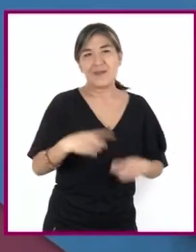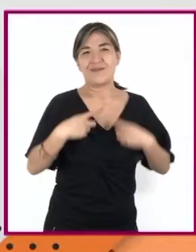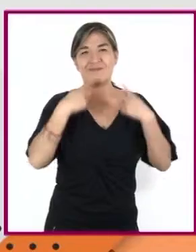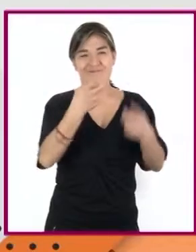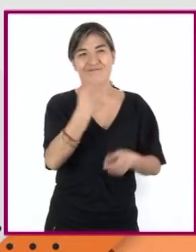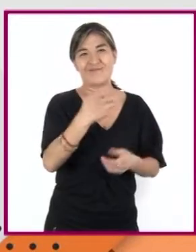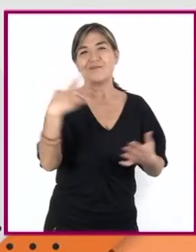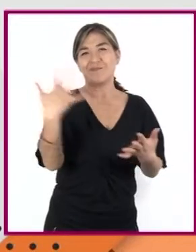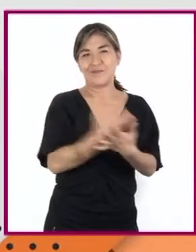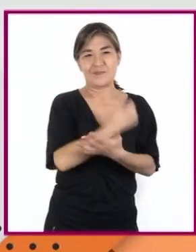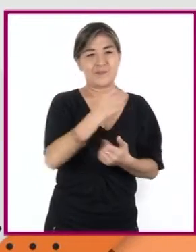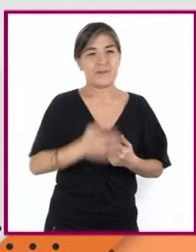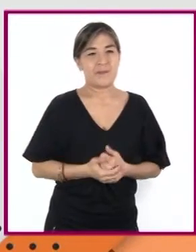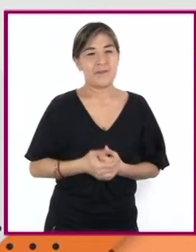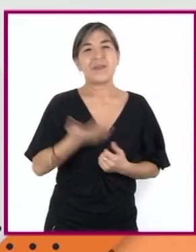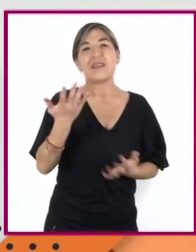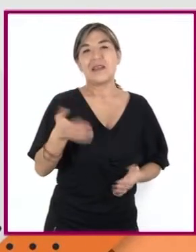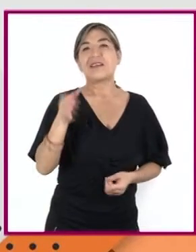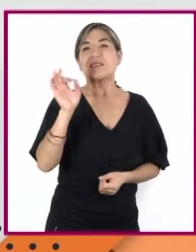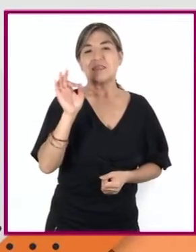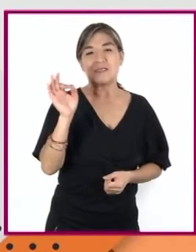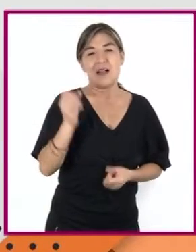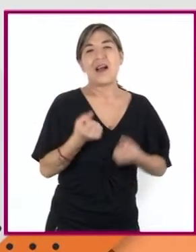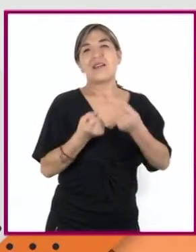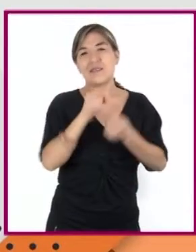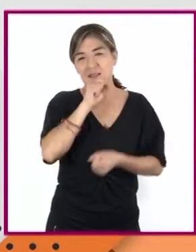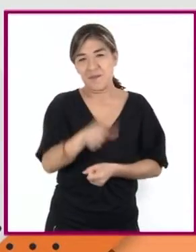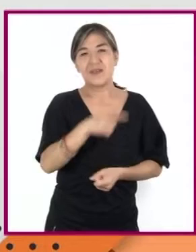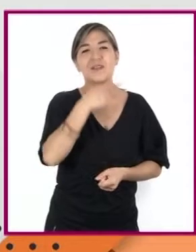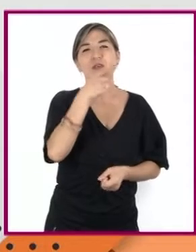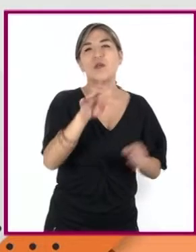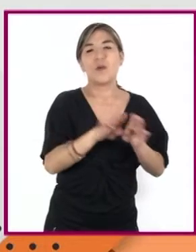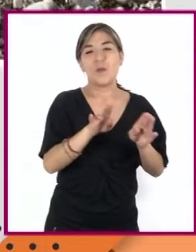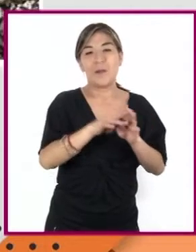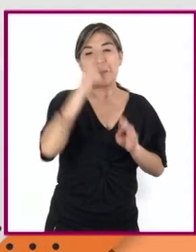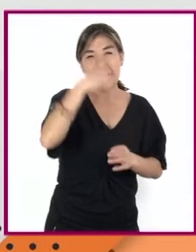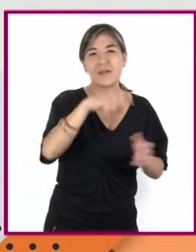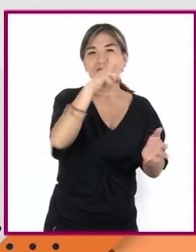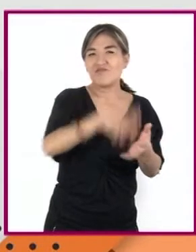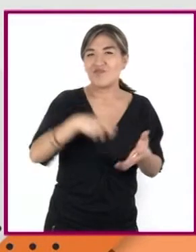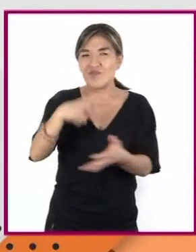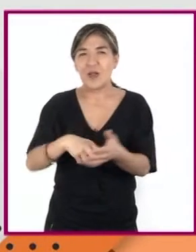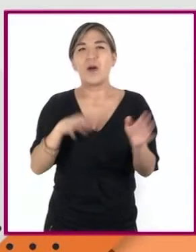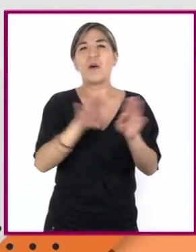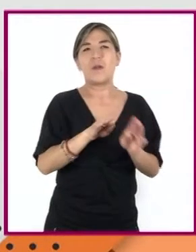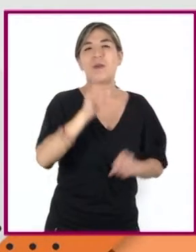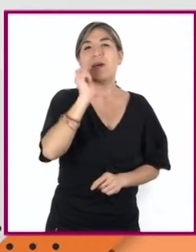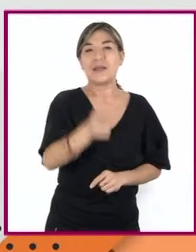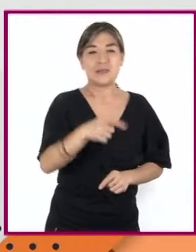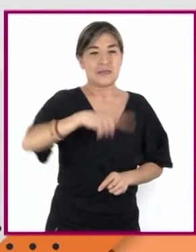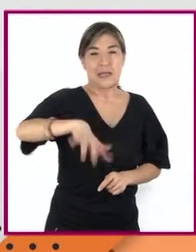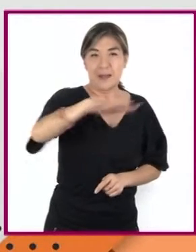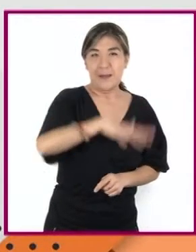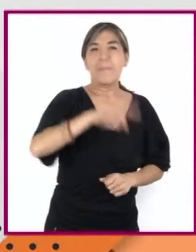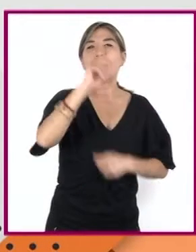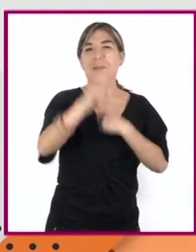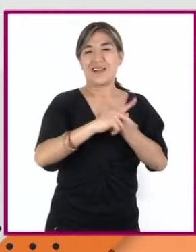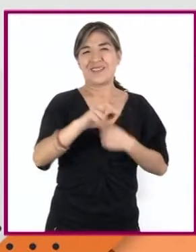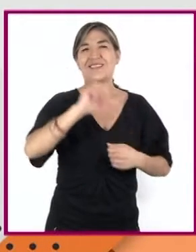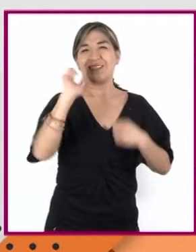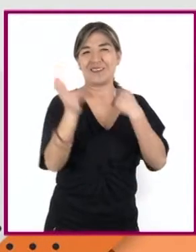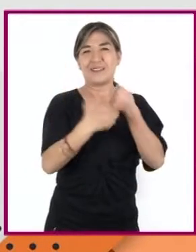triunfar. Aunque civilizar fue la justificación, sabemos que los países europeos